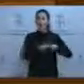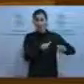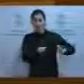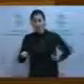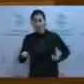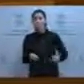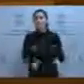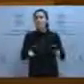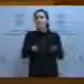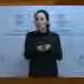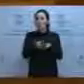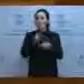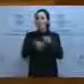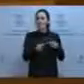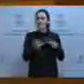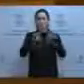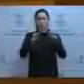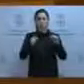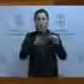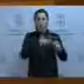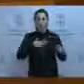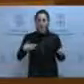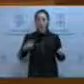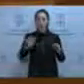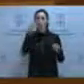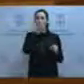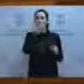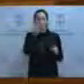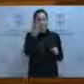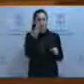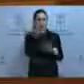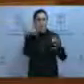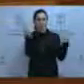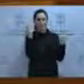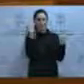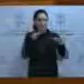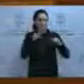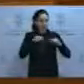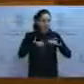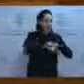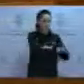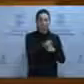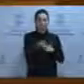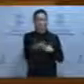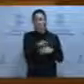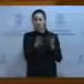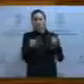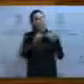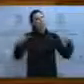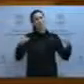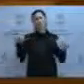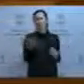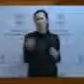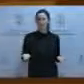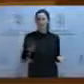como aquella familia asturiana que decide llevar a su niño o a su niña a un colegio público. Nos merece exactamente el